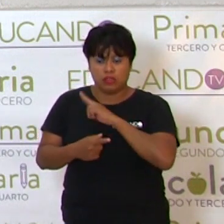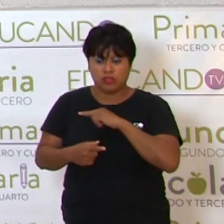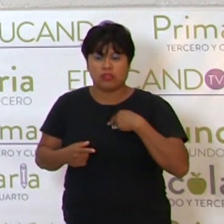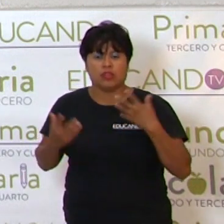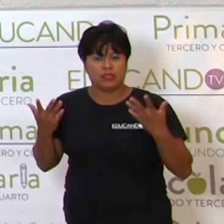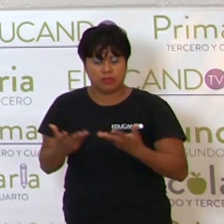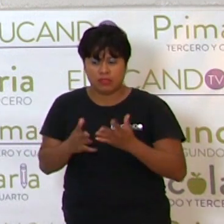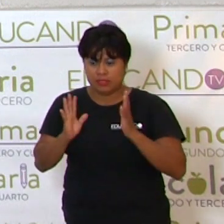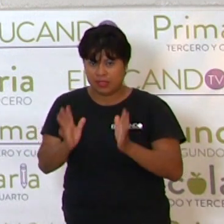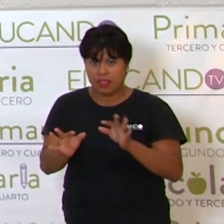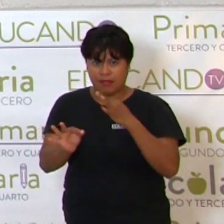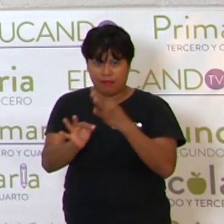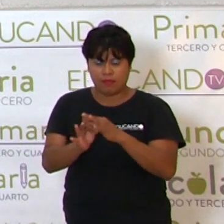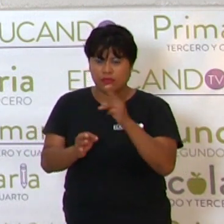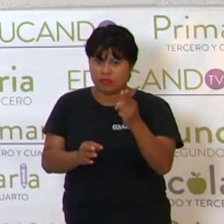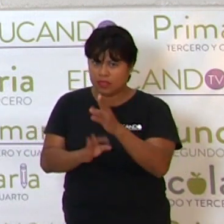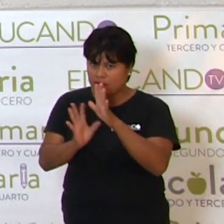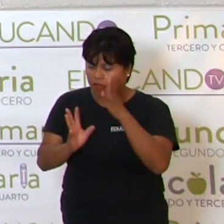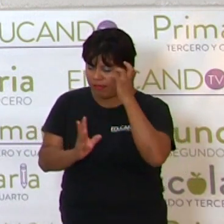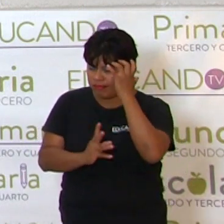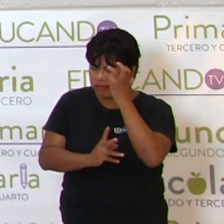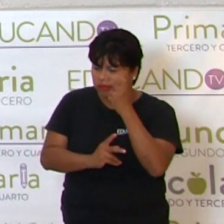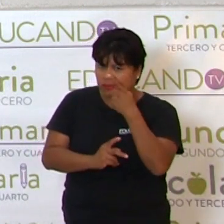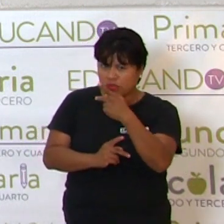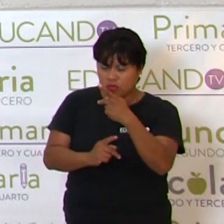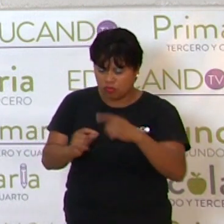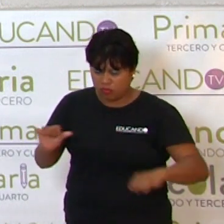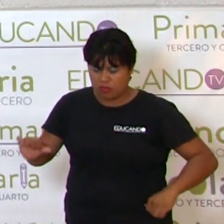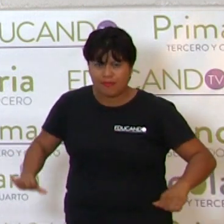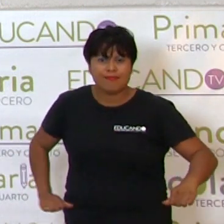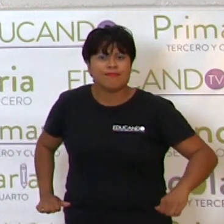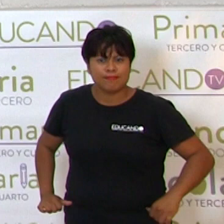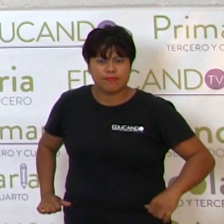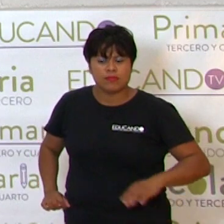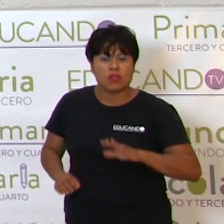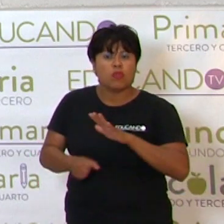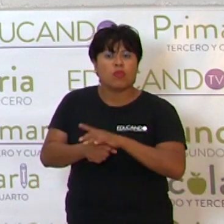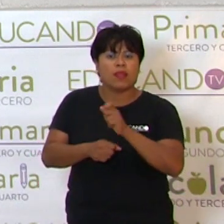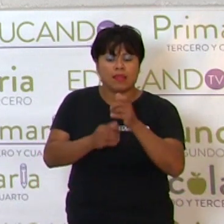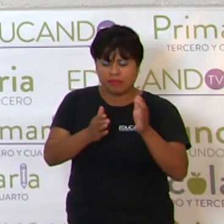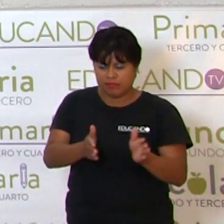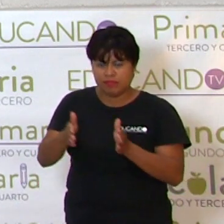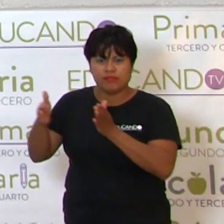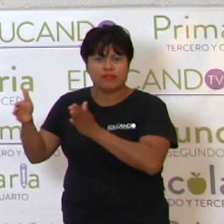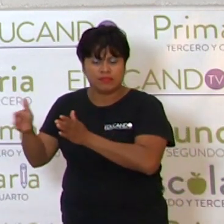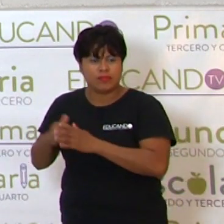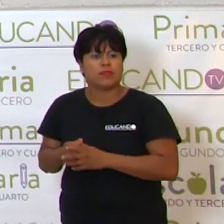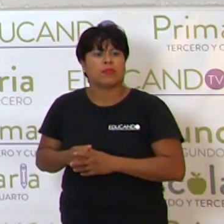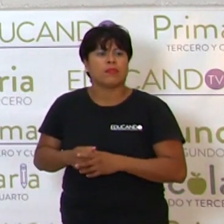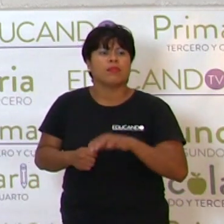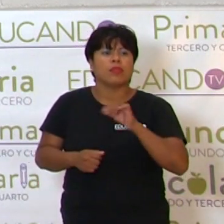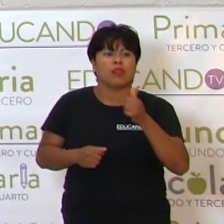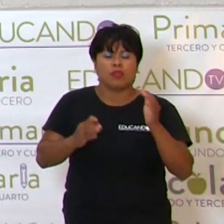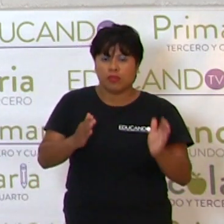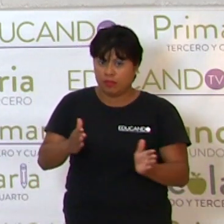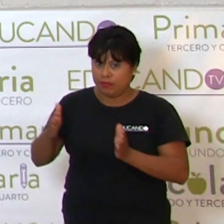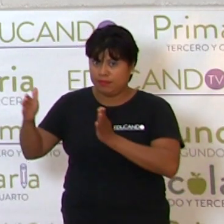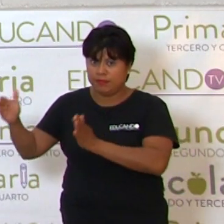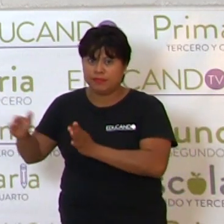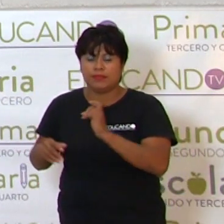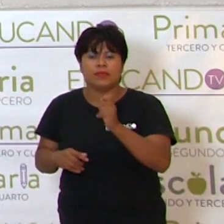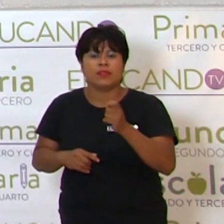que ustedes ya analizaron su guión teatral. ¿Cuál sería el siguiente paso? El siguiente paso va a